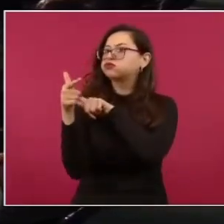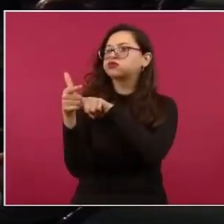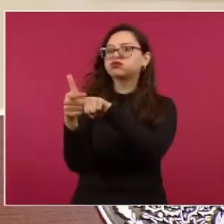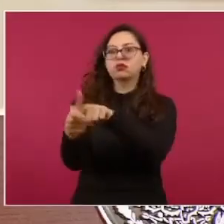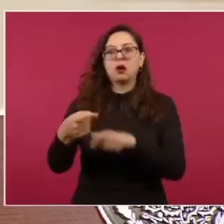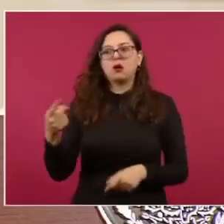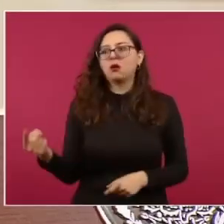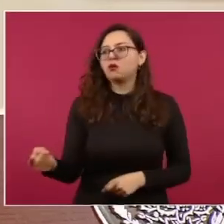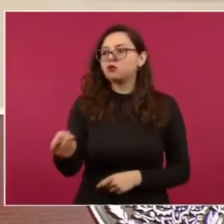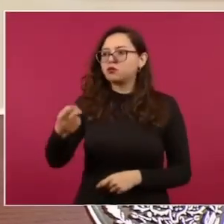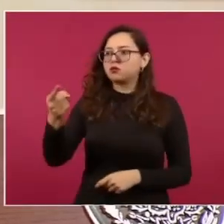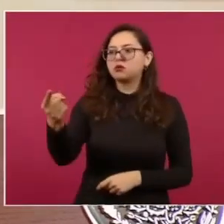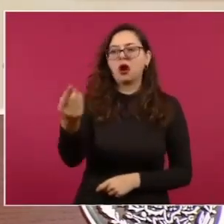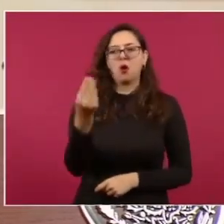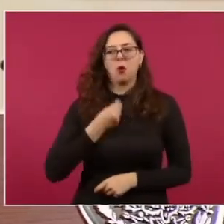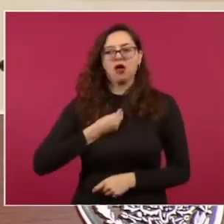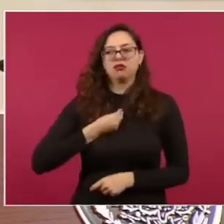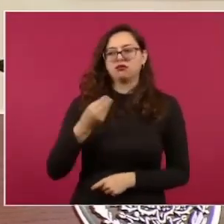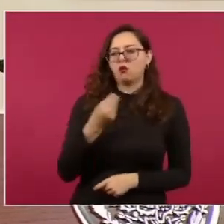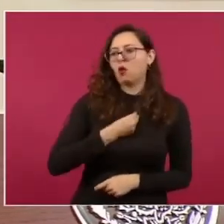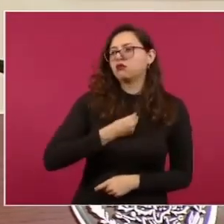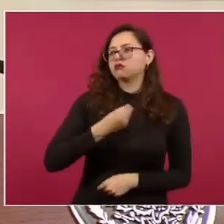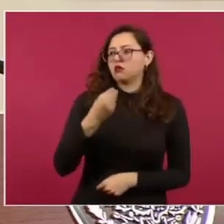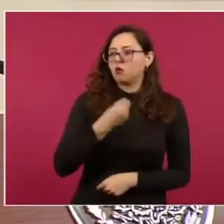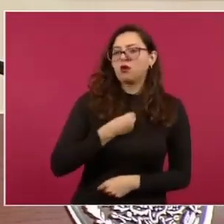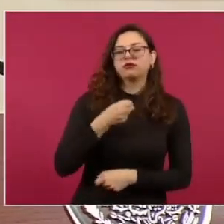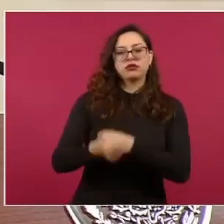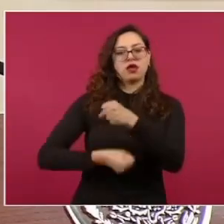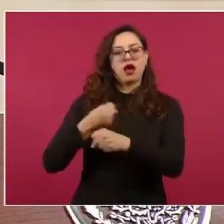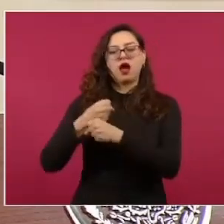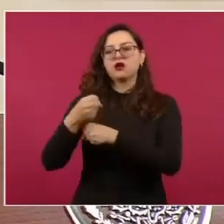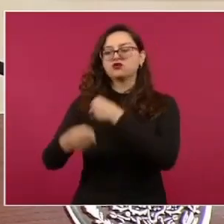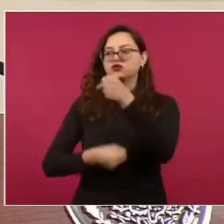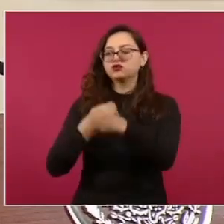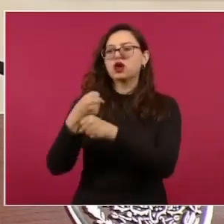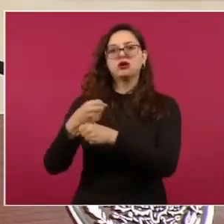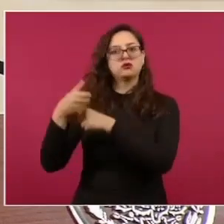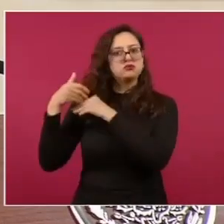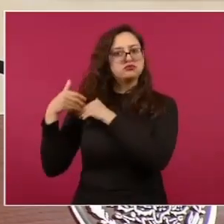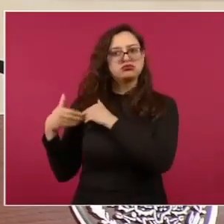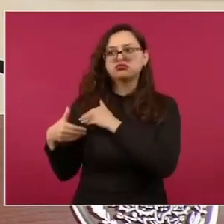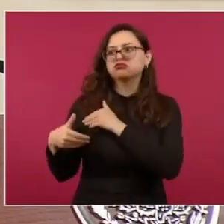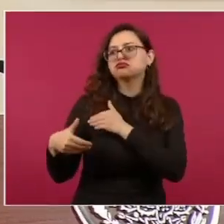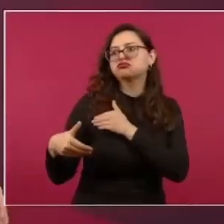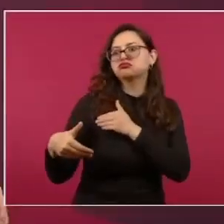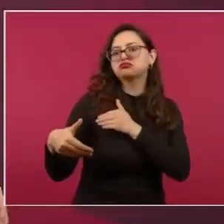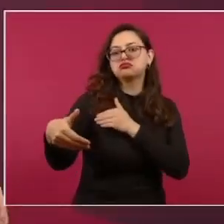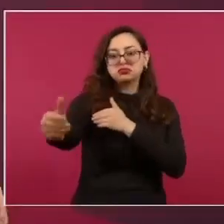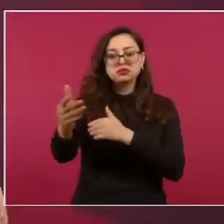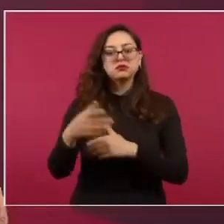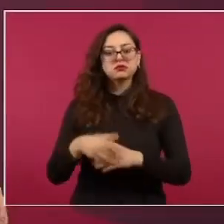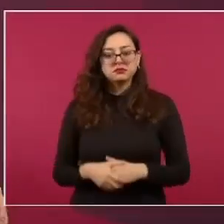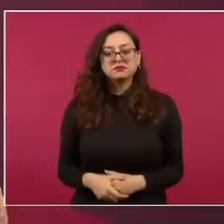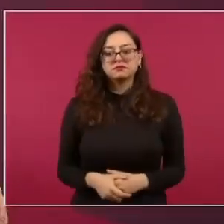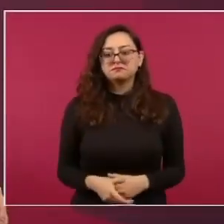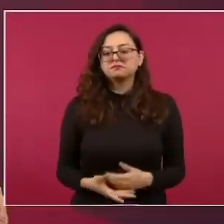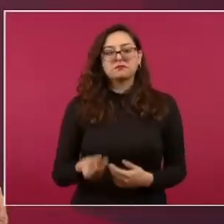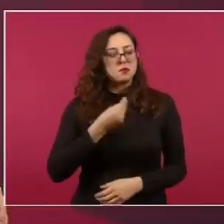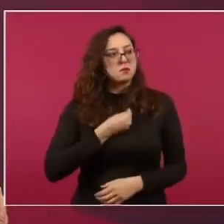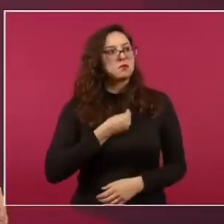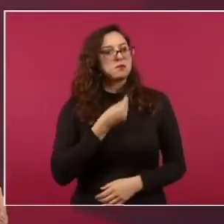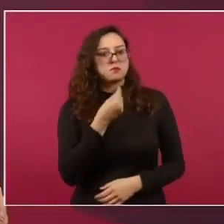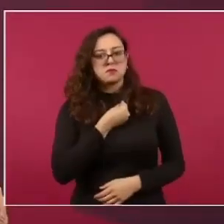que ha resistido todo. ¿Por qué los mexicanos hemos enfrentado